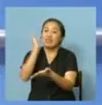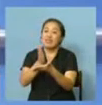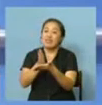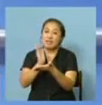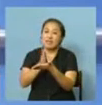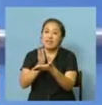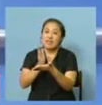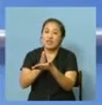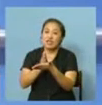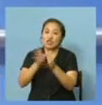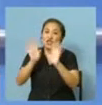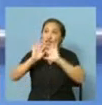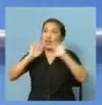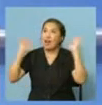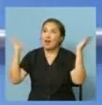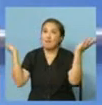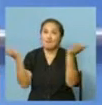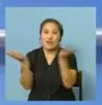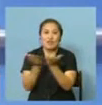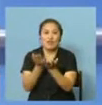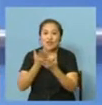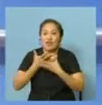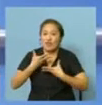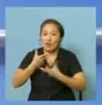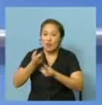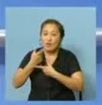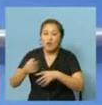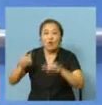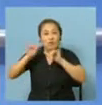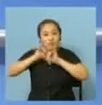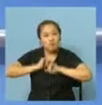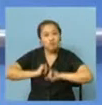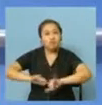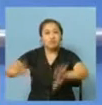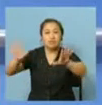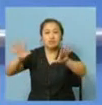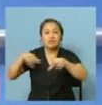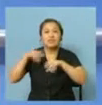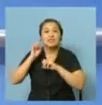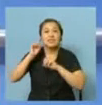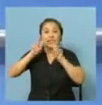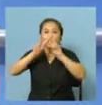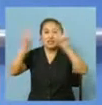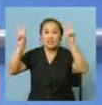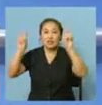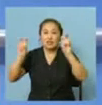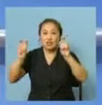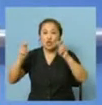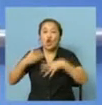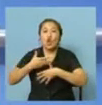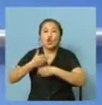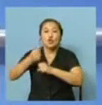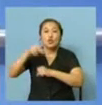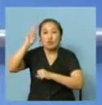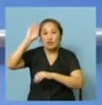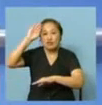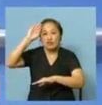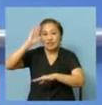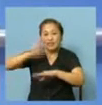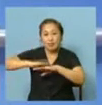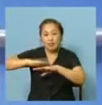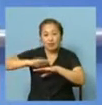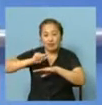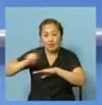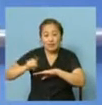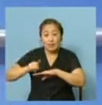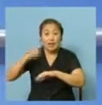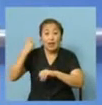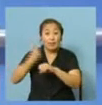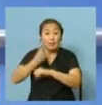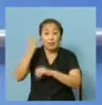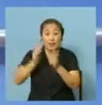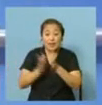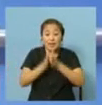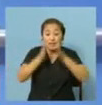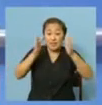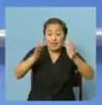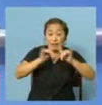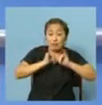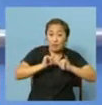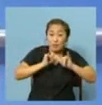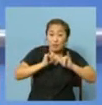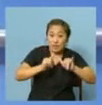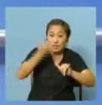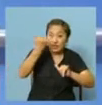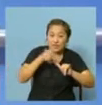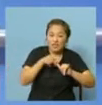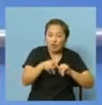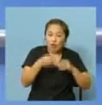consumidor decidimos lanzar una campaña que se titula del consumo responsable la primera parte de esta campaña